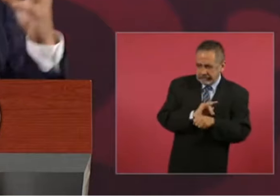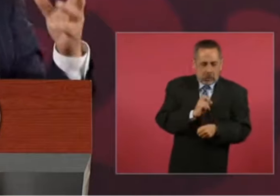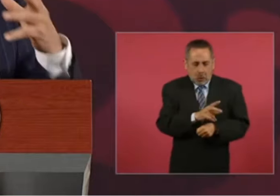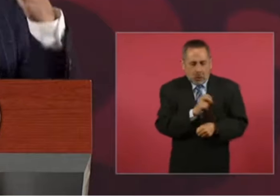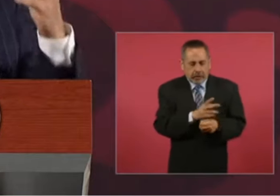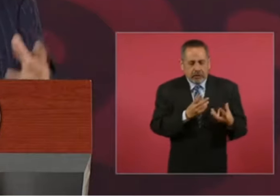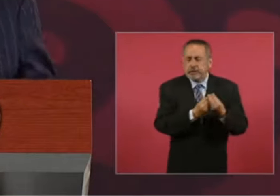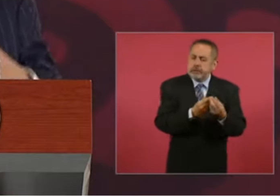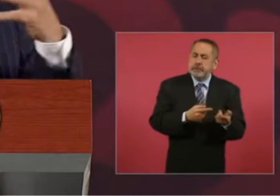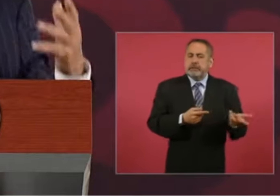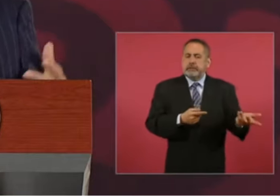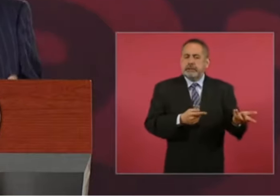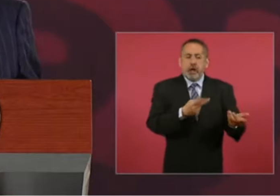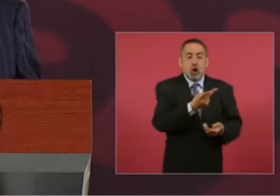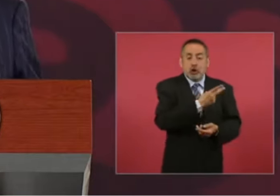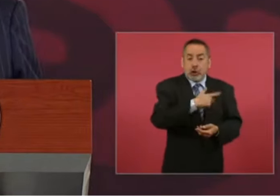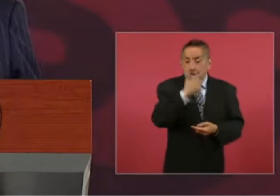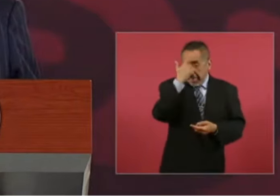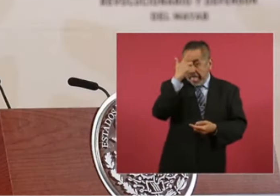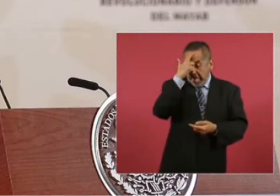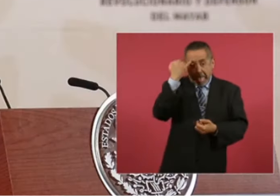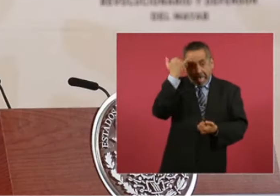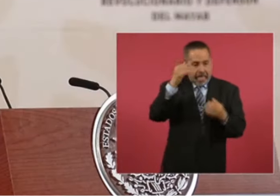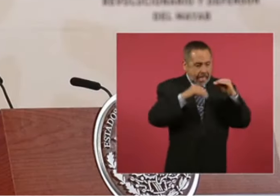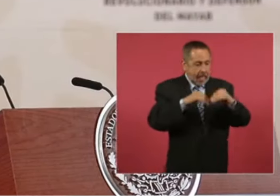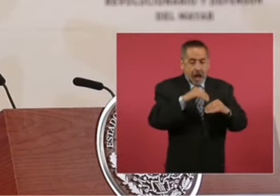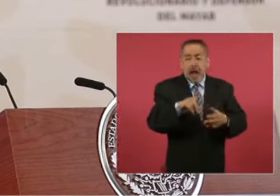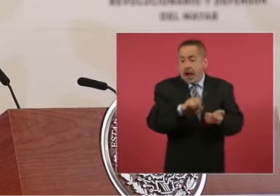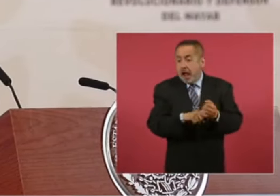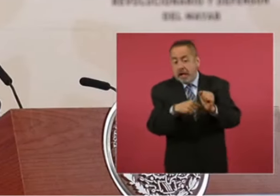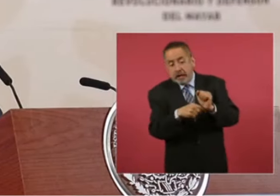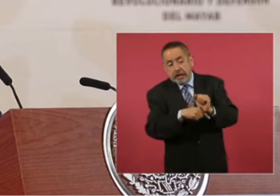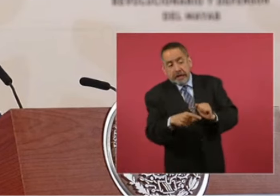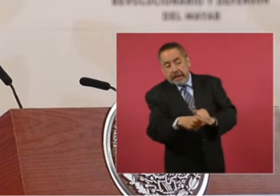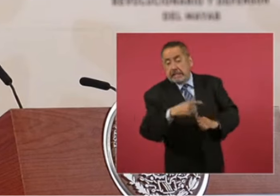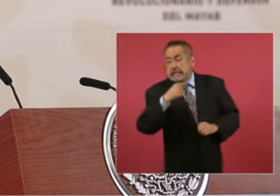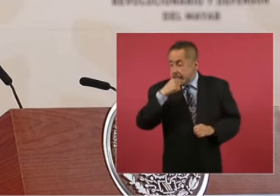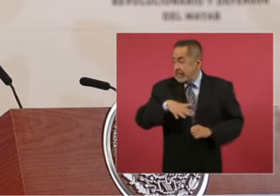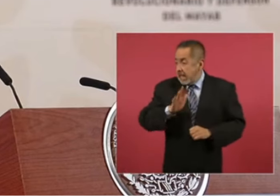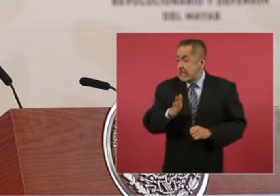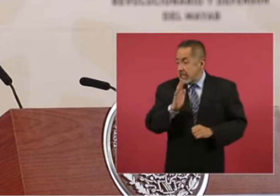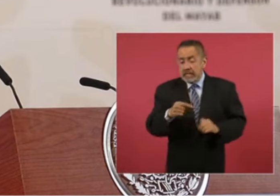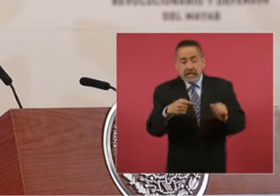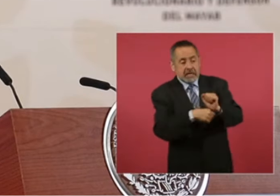a inventar de que había una niña,